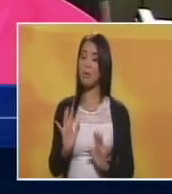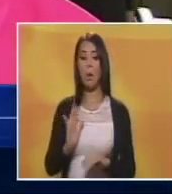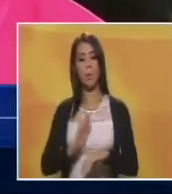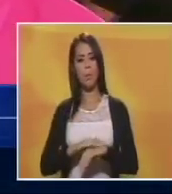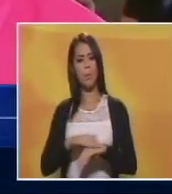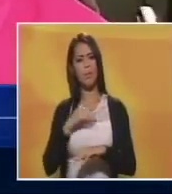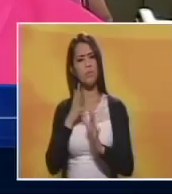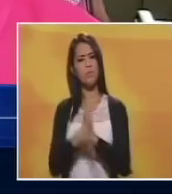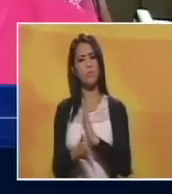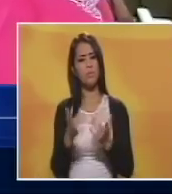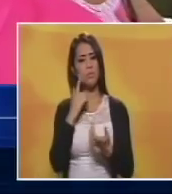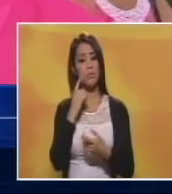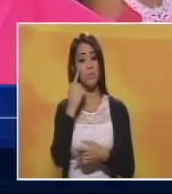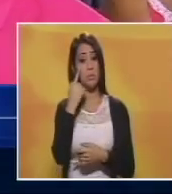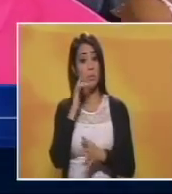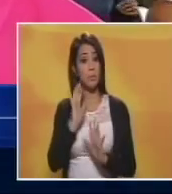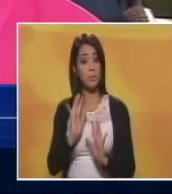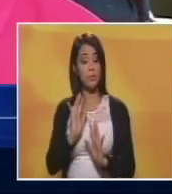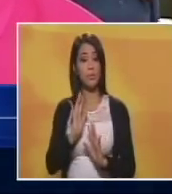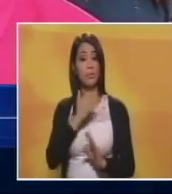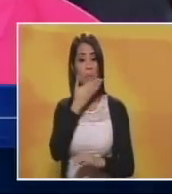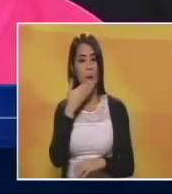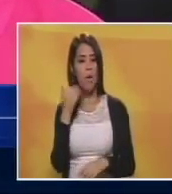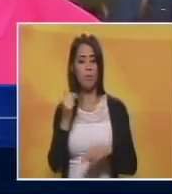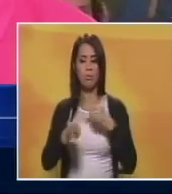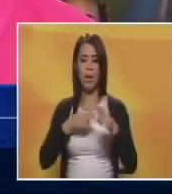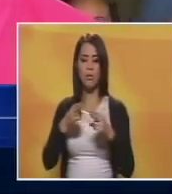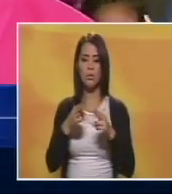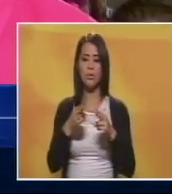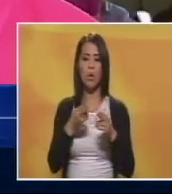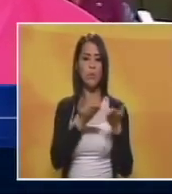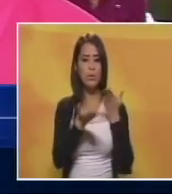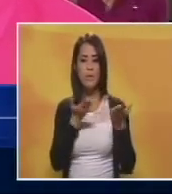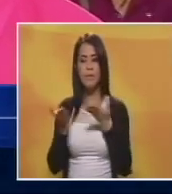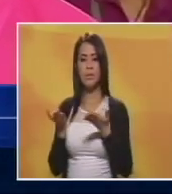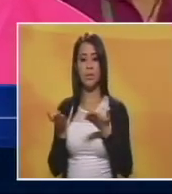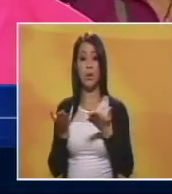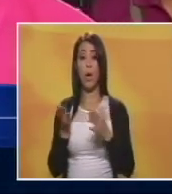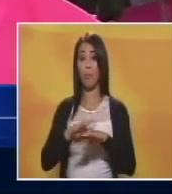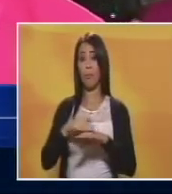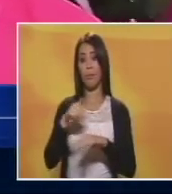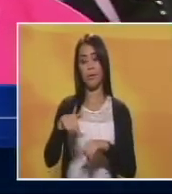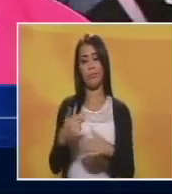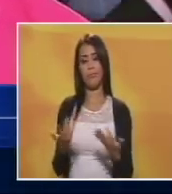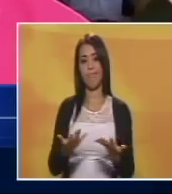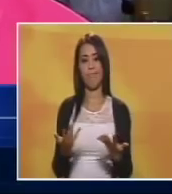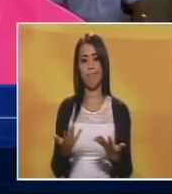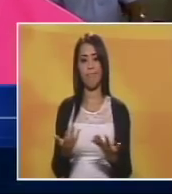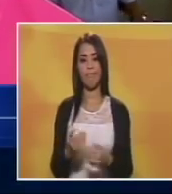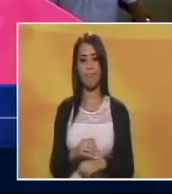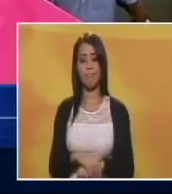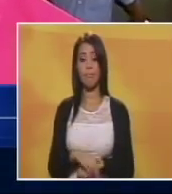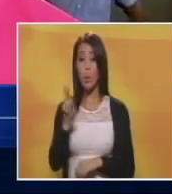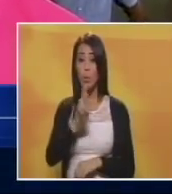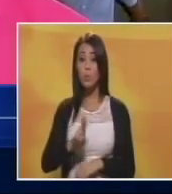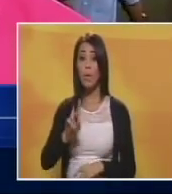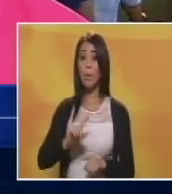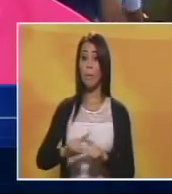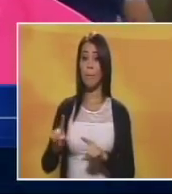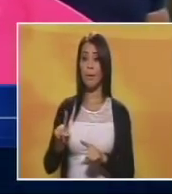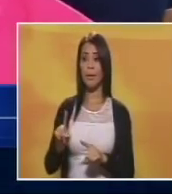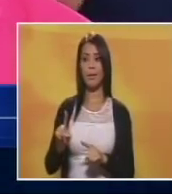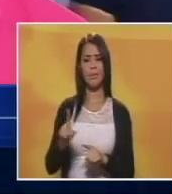así le damos un visto mejor al metro y hay mejores servicios, porque ahorita estamos trabajando, lo estamos usando, pero